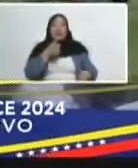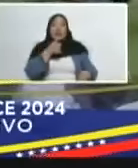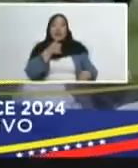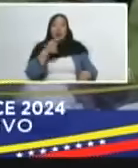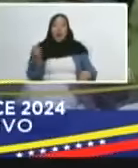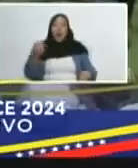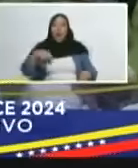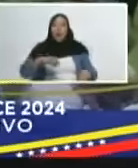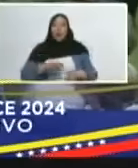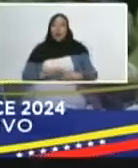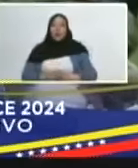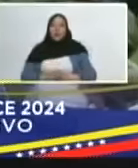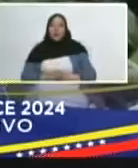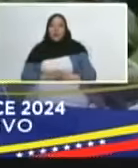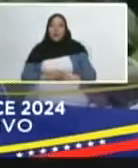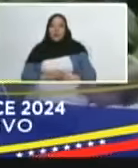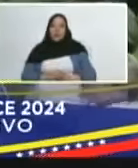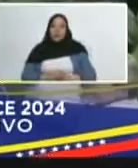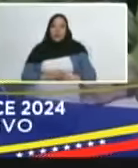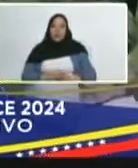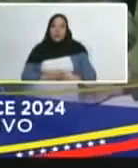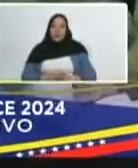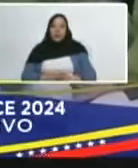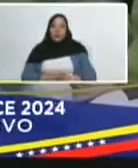emular y lo vamos a lograr. ¿Ah?